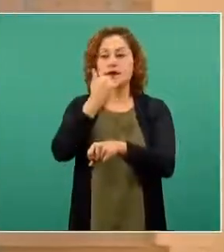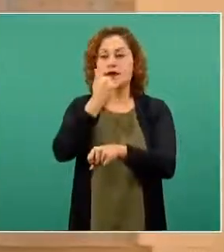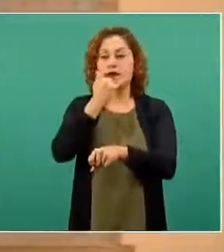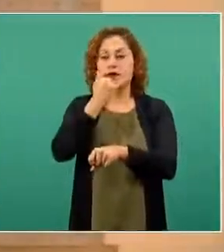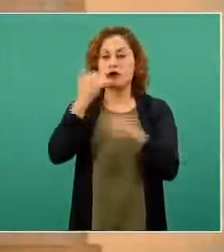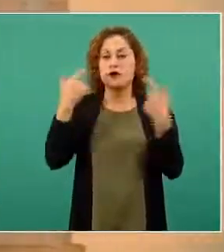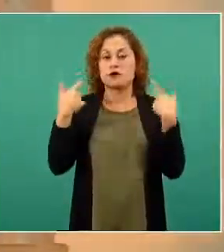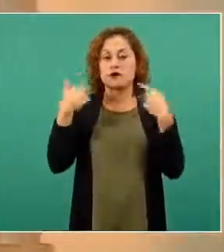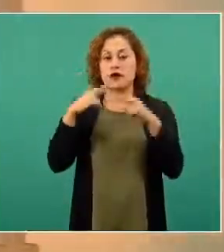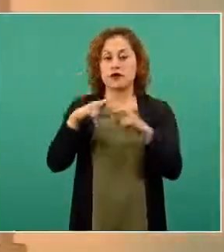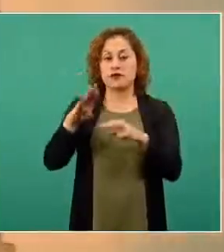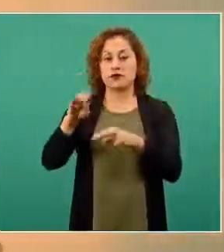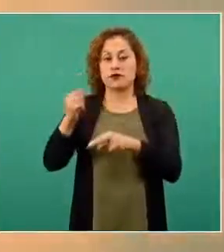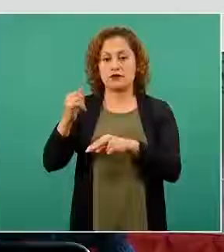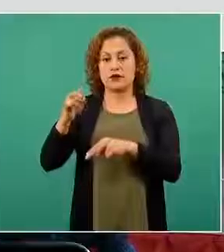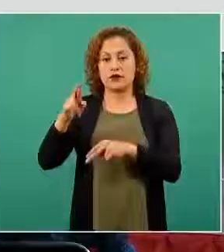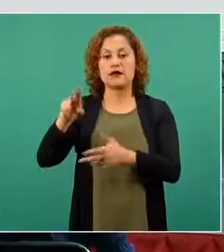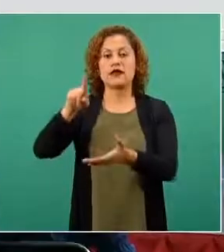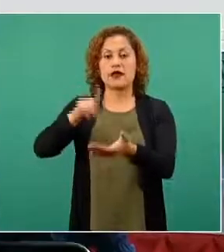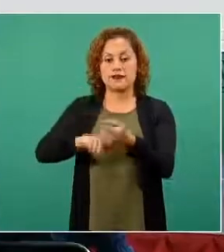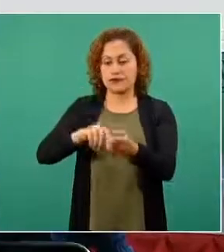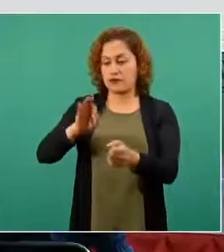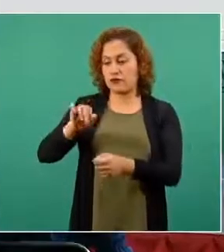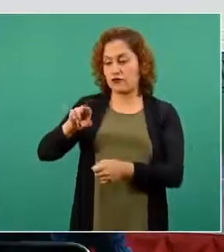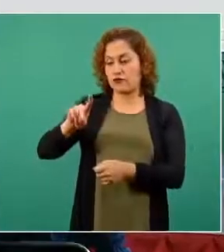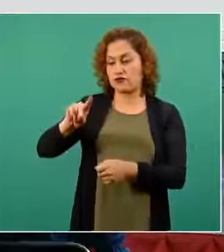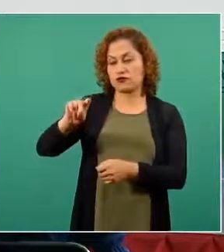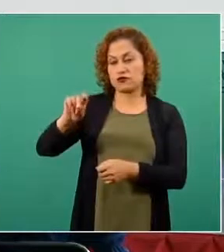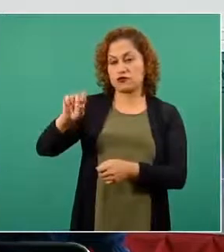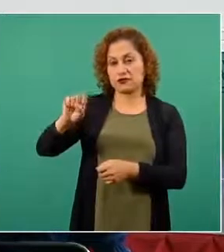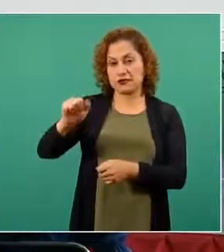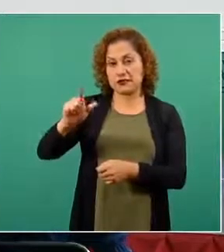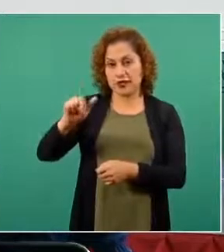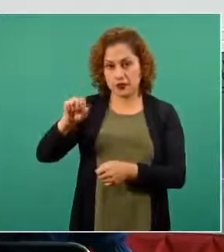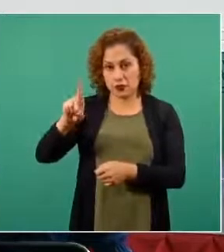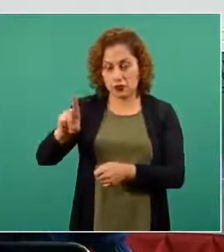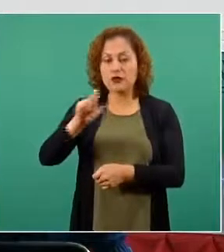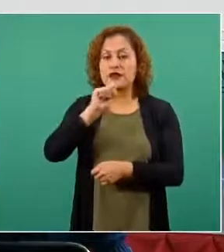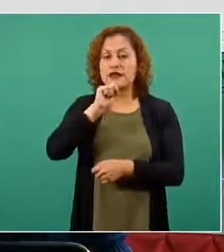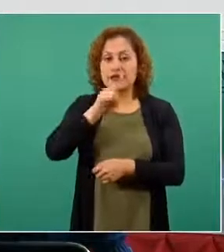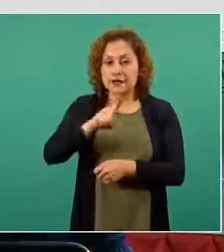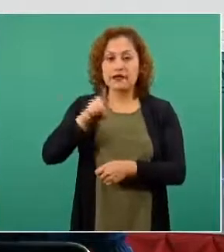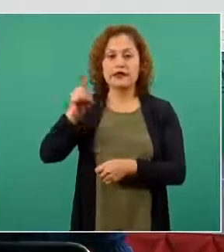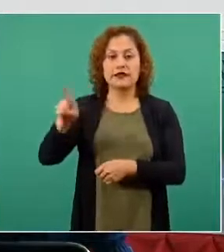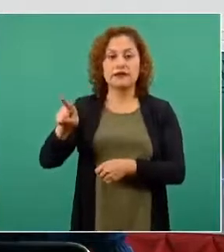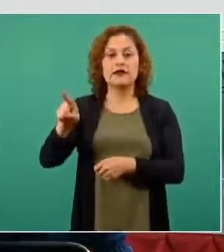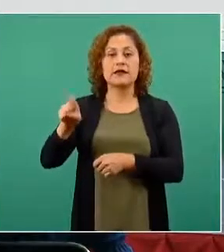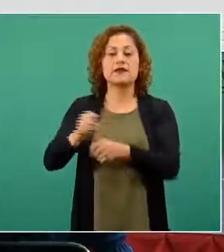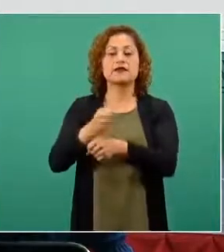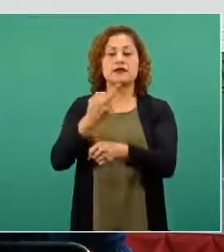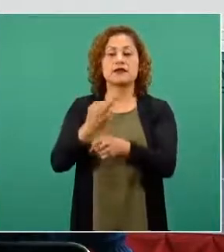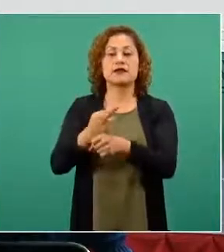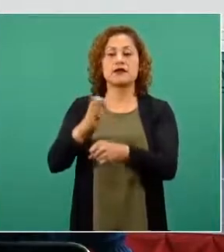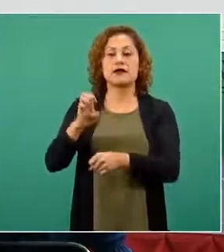Valle de FunSalud y de el canciller Ebrard, que también estuvo participando de manera